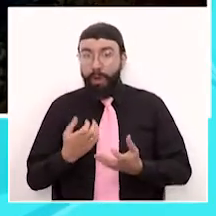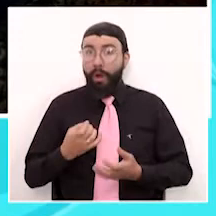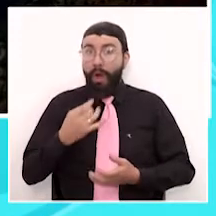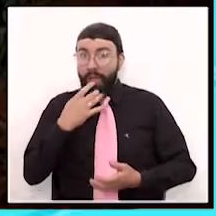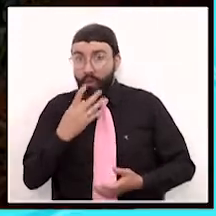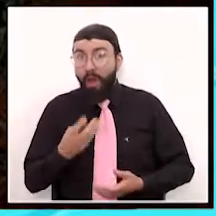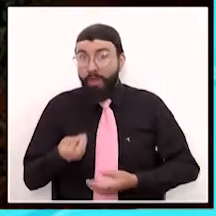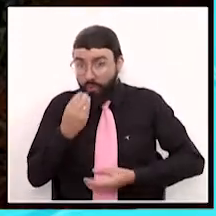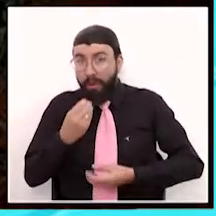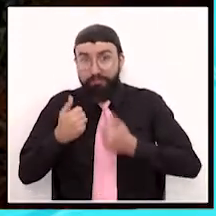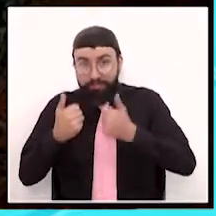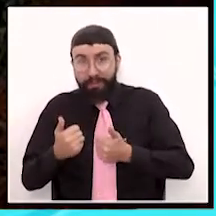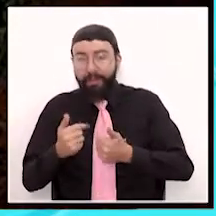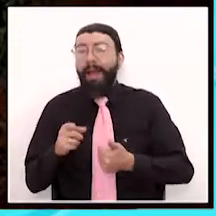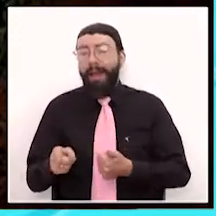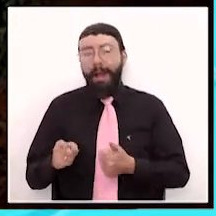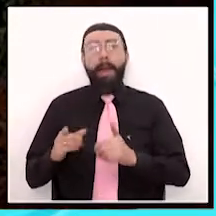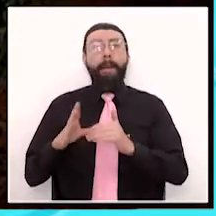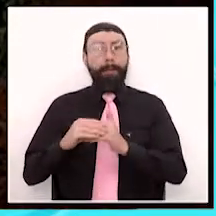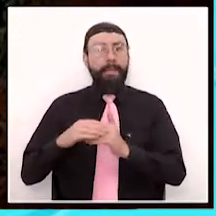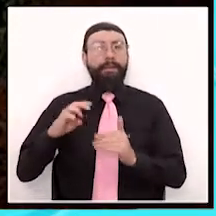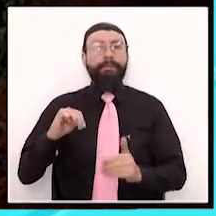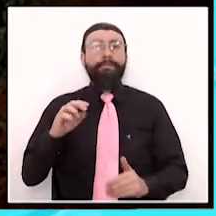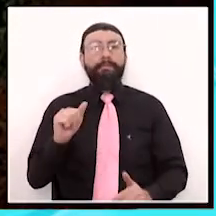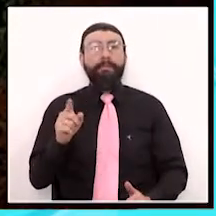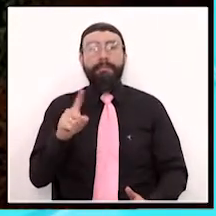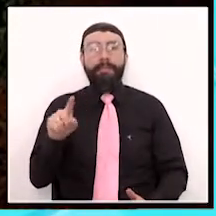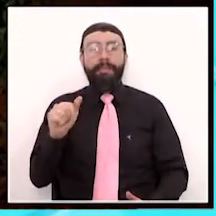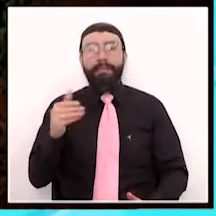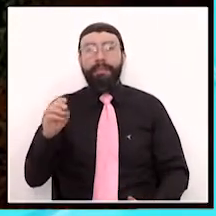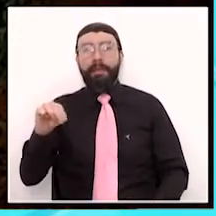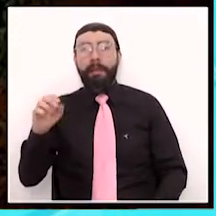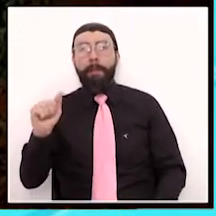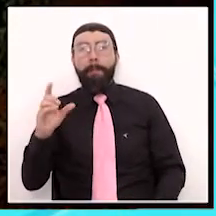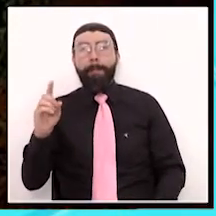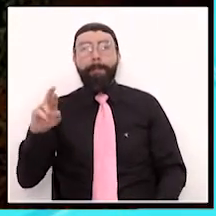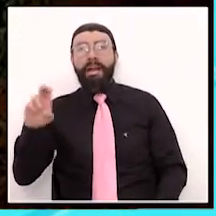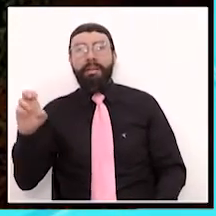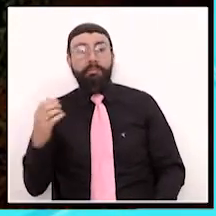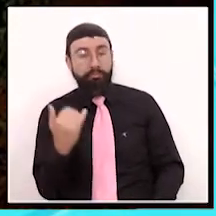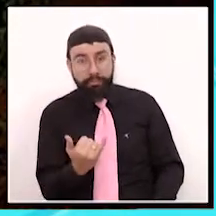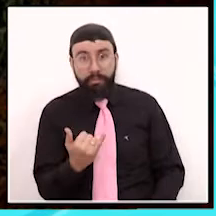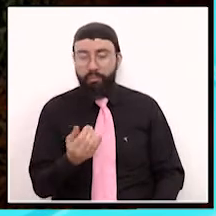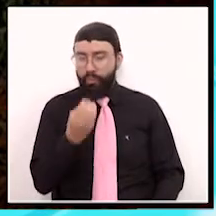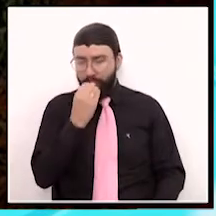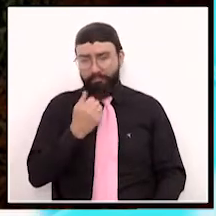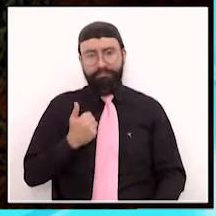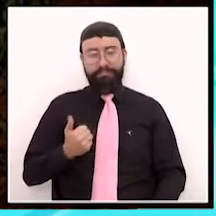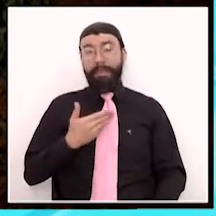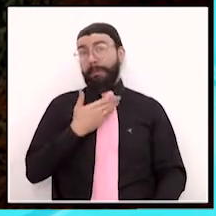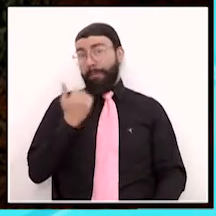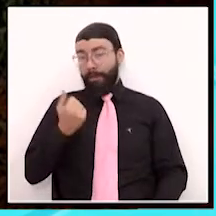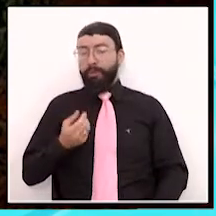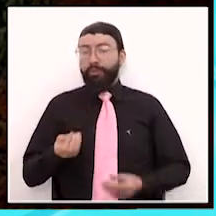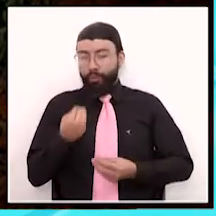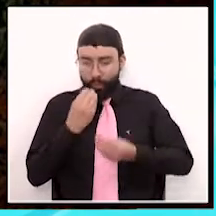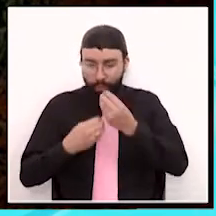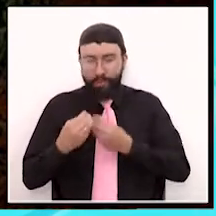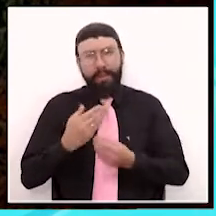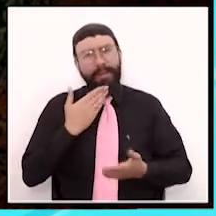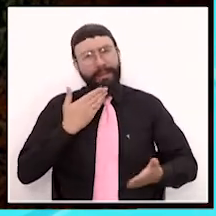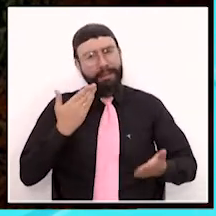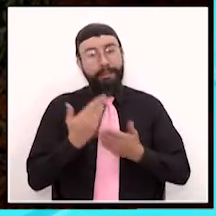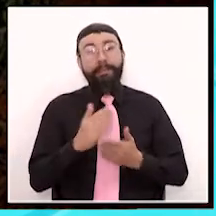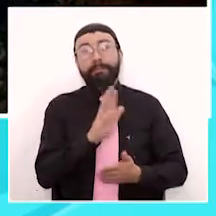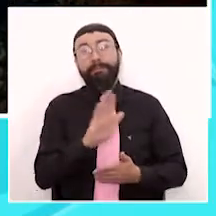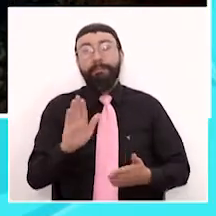calidad, incluyamos el pan de masa madre y los panes sin gluten como una alternativa para mejorar nuestra parte nutricional. Muchas gracias a